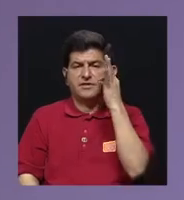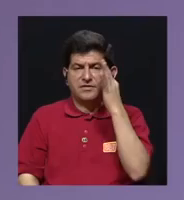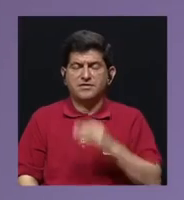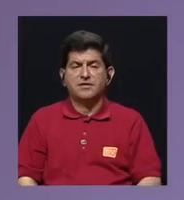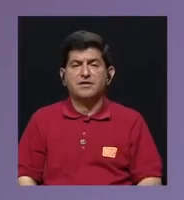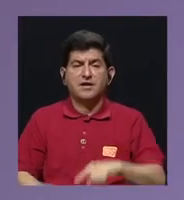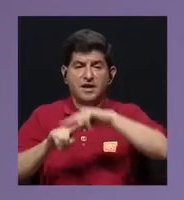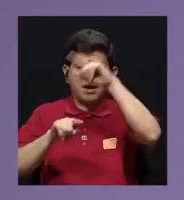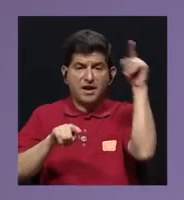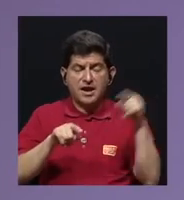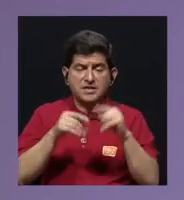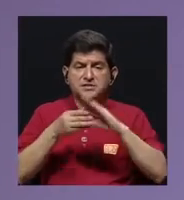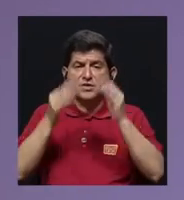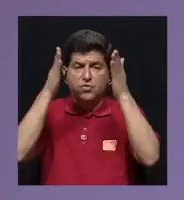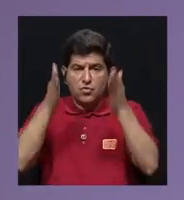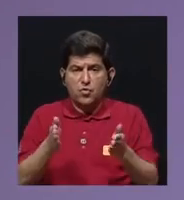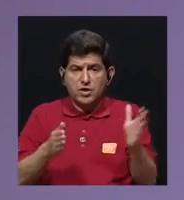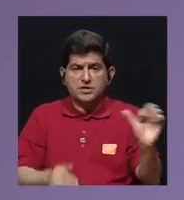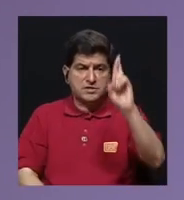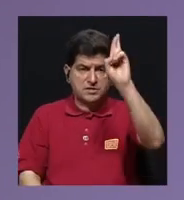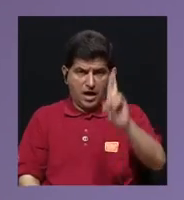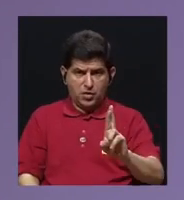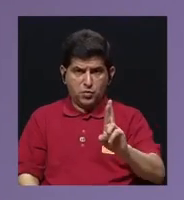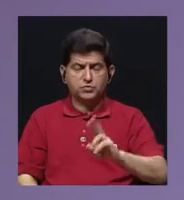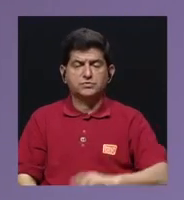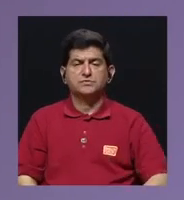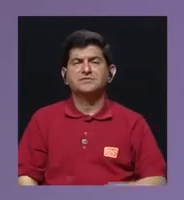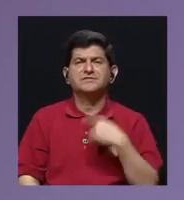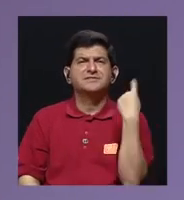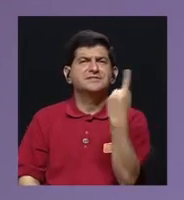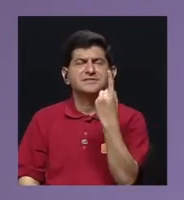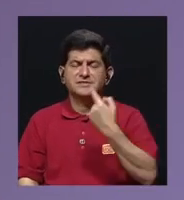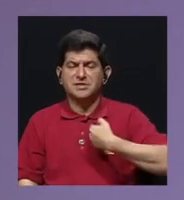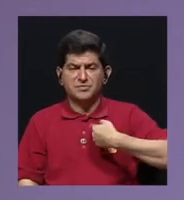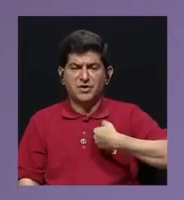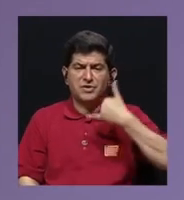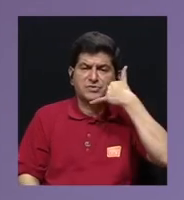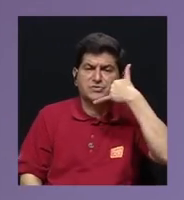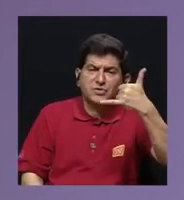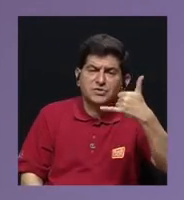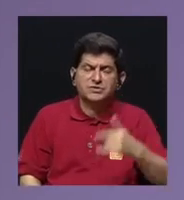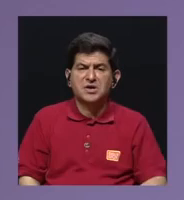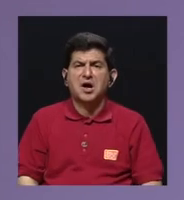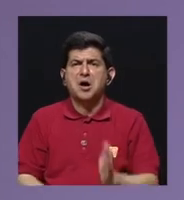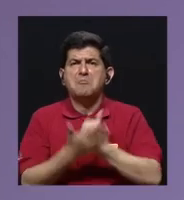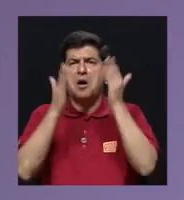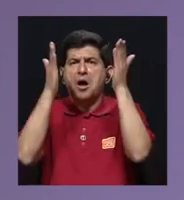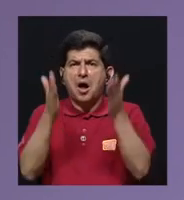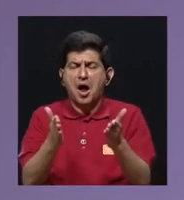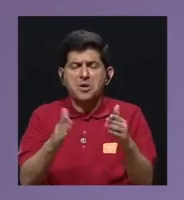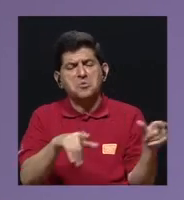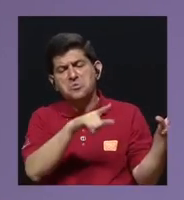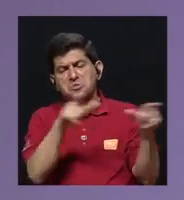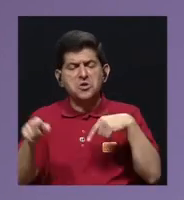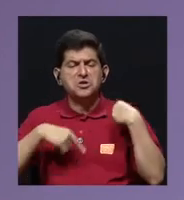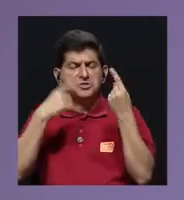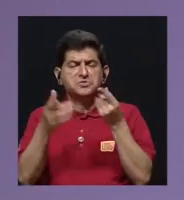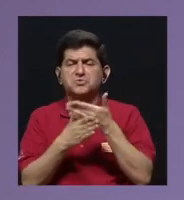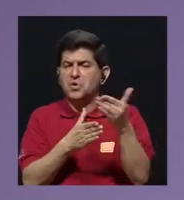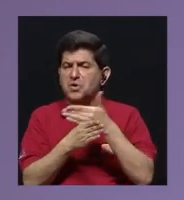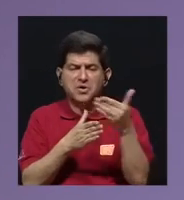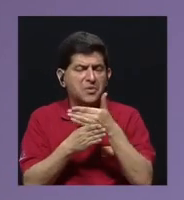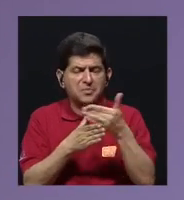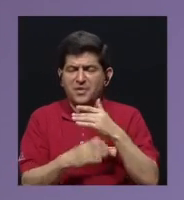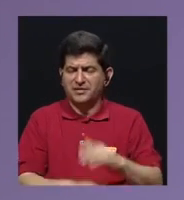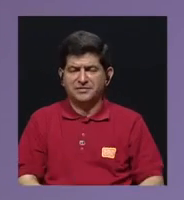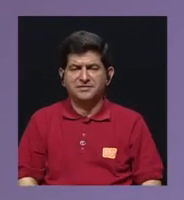de Costa Rica, que es siempre que los llamo, hay alguno que está dispuesto a ir a compartir con ella